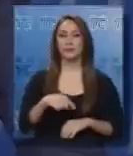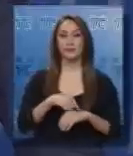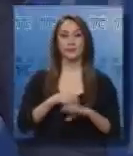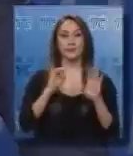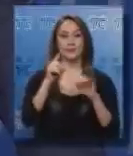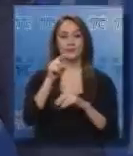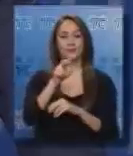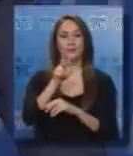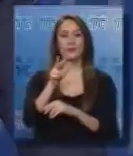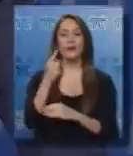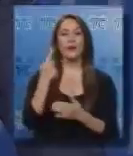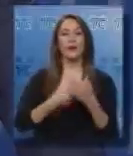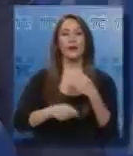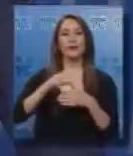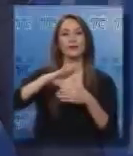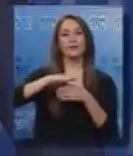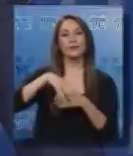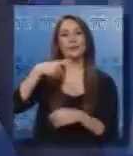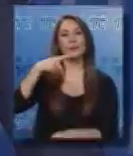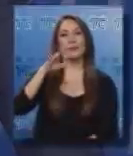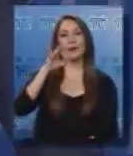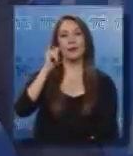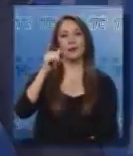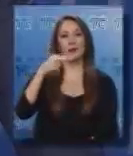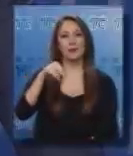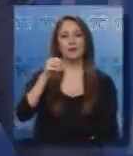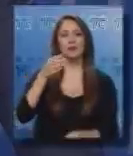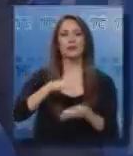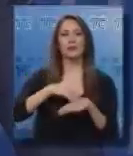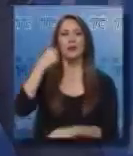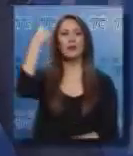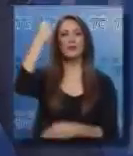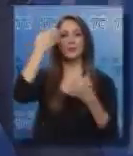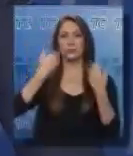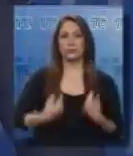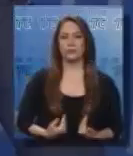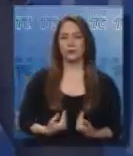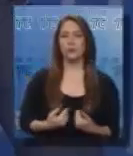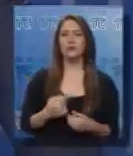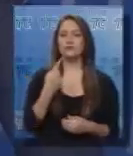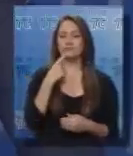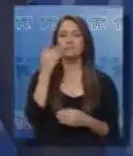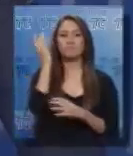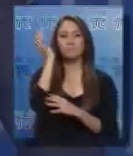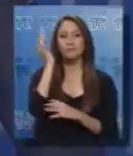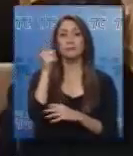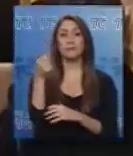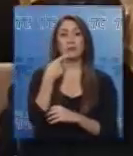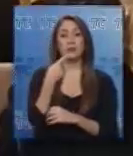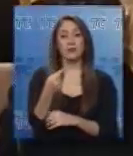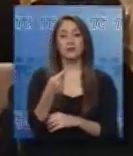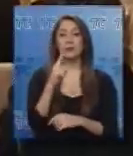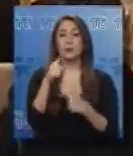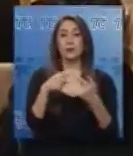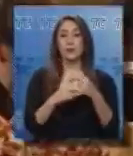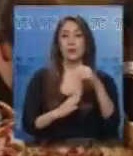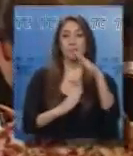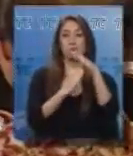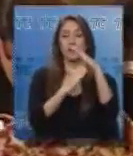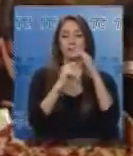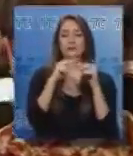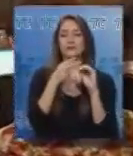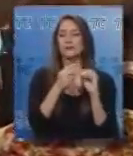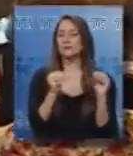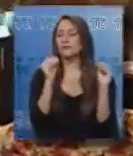El canciller Ricardo Patiño explicó la propuesta de Ecuador sobre derechos humanos en cuanto a la política exterior. El funcionario dijo que la paz es uno de los bienes